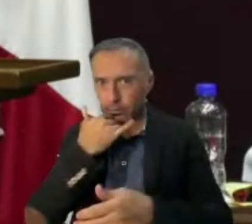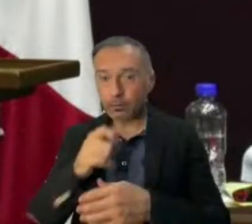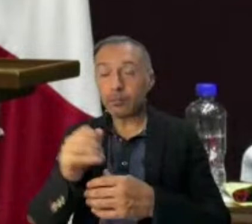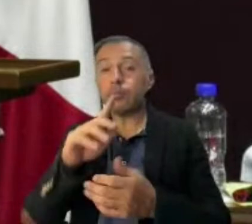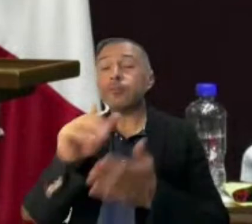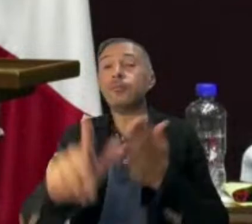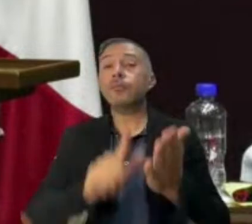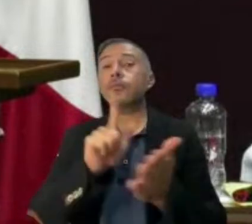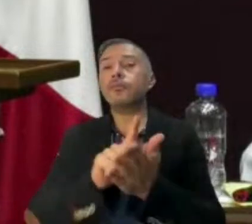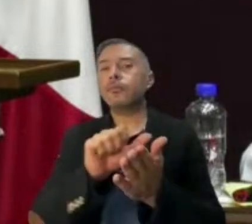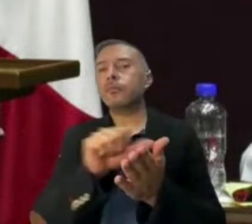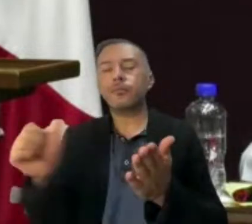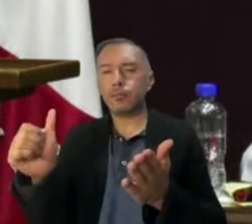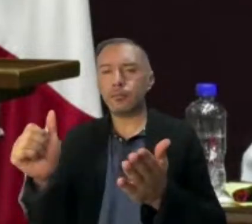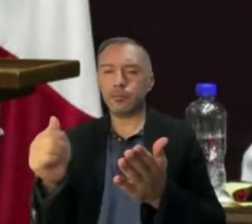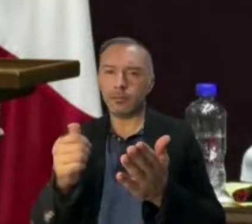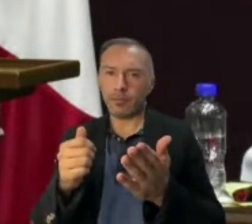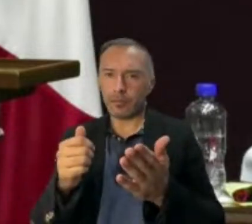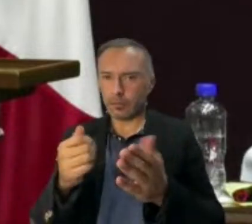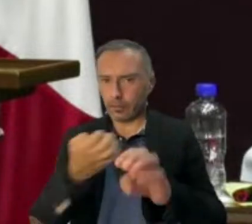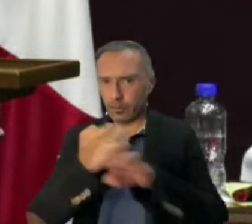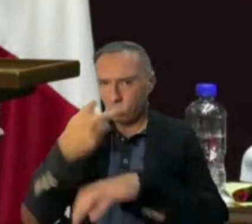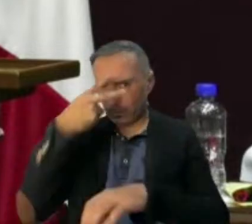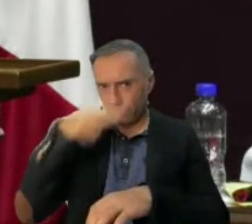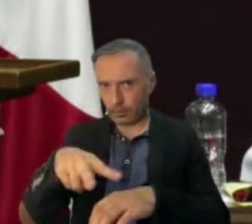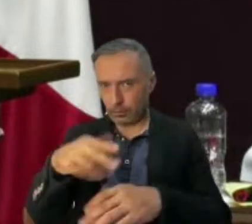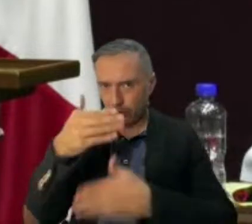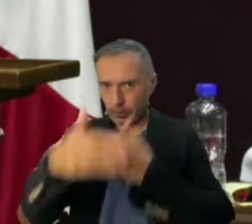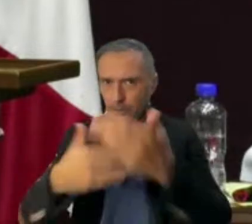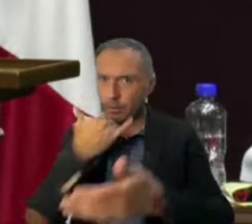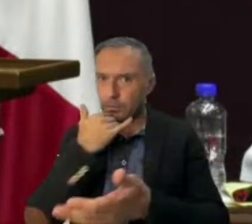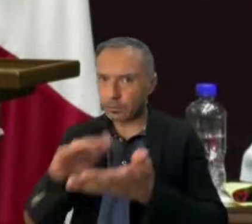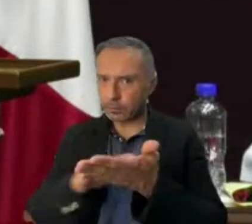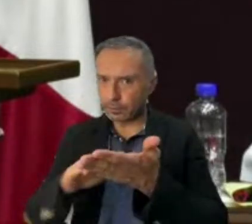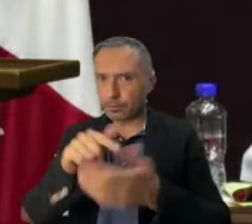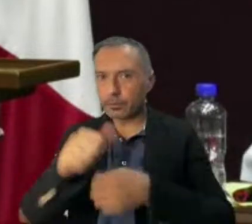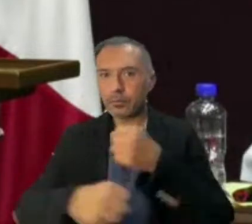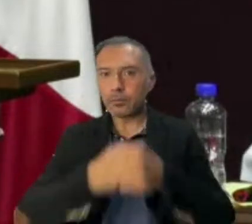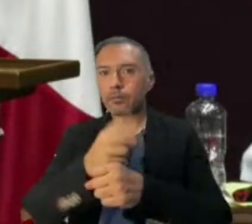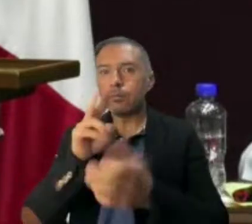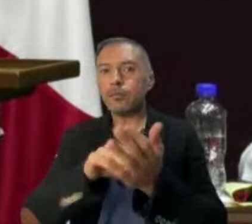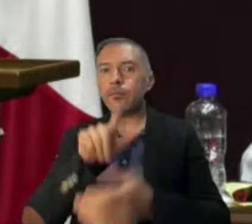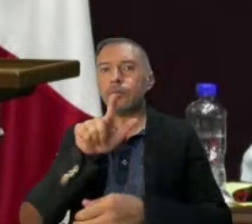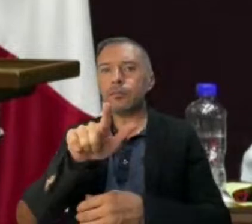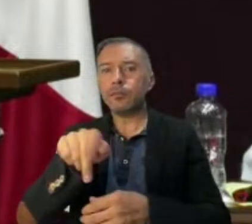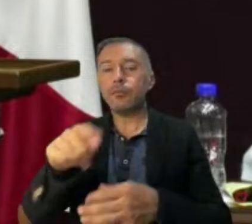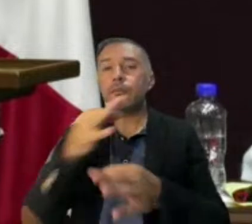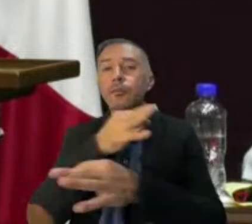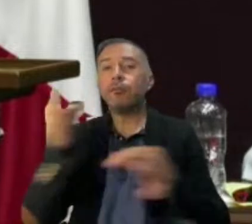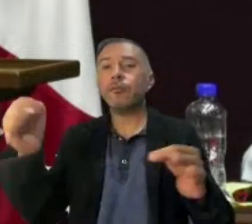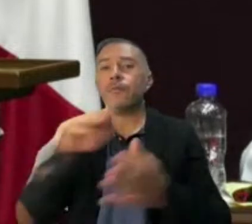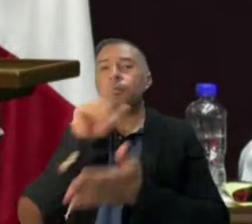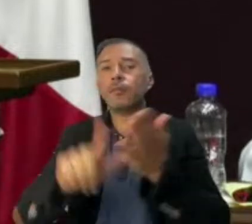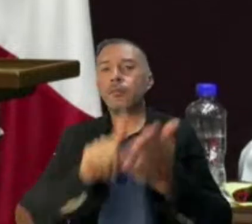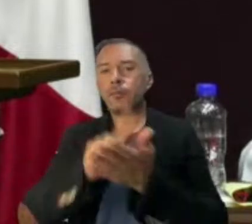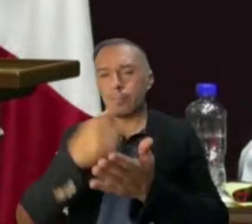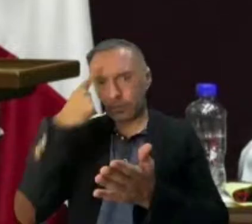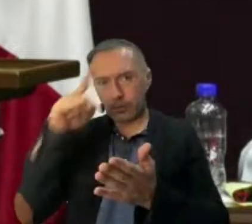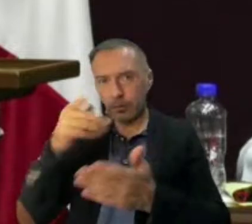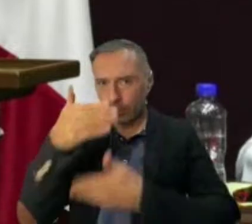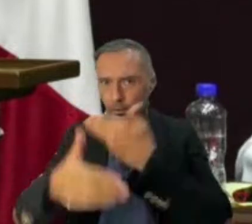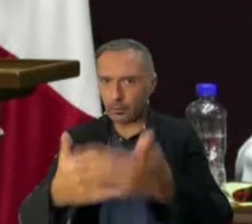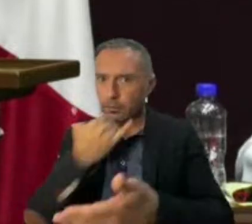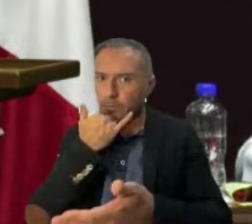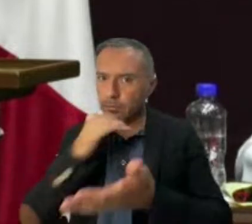de Reparación Integral del Estado de México en el 2017 promulga la Ley de Reparación Integral que establece los procedimientos